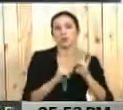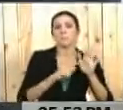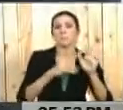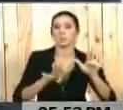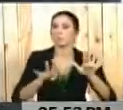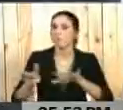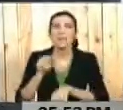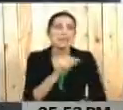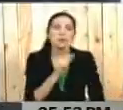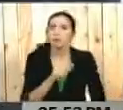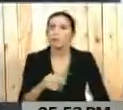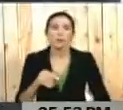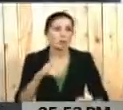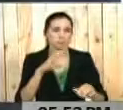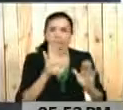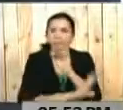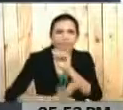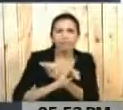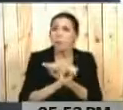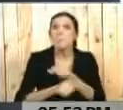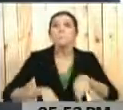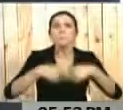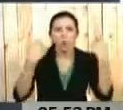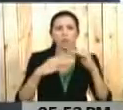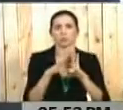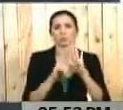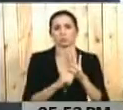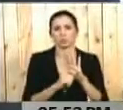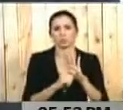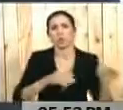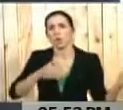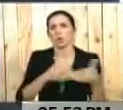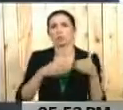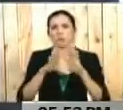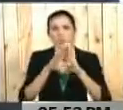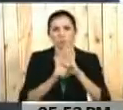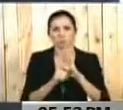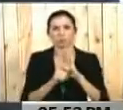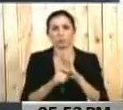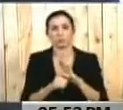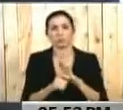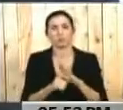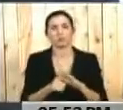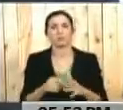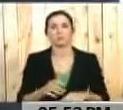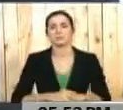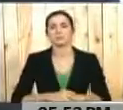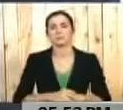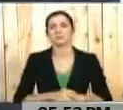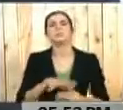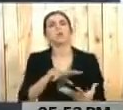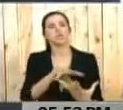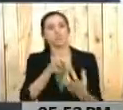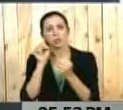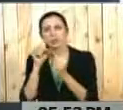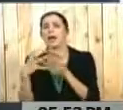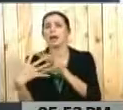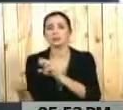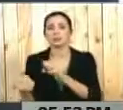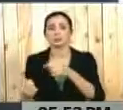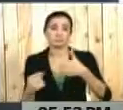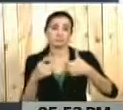el Estado constitucional, atentando contra la Constitución, más bien la tolerancia de los demás